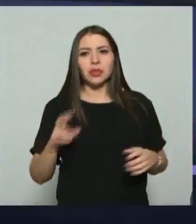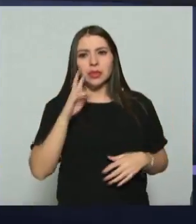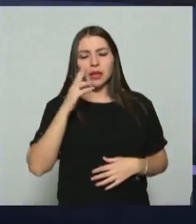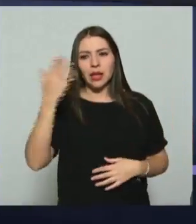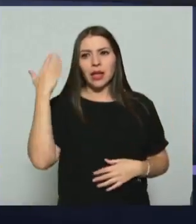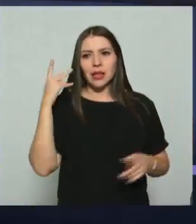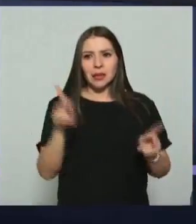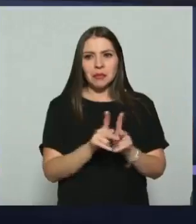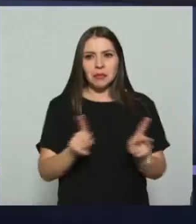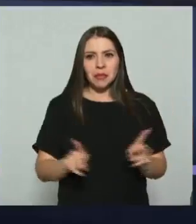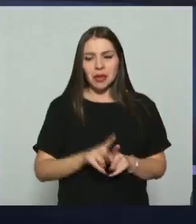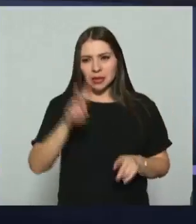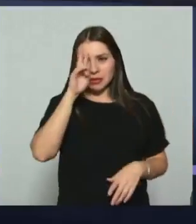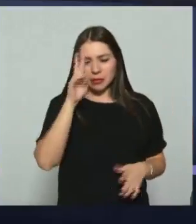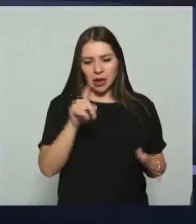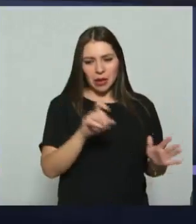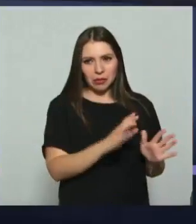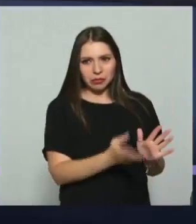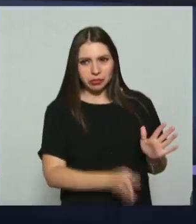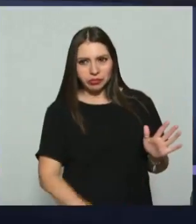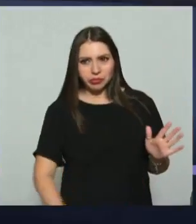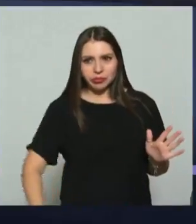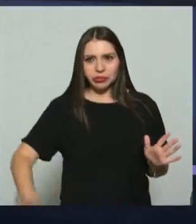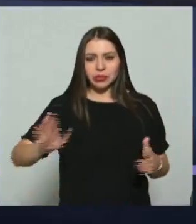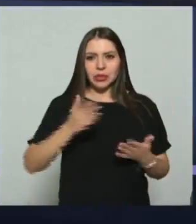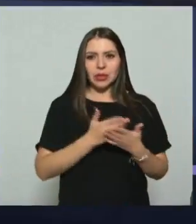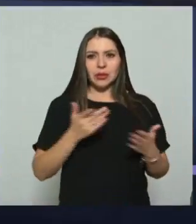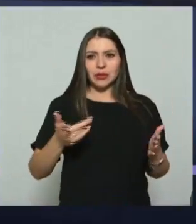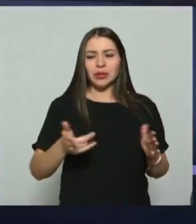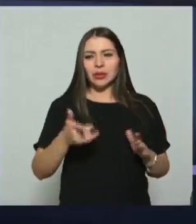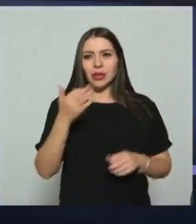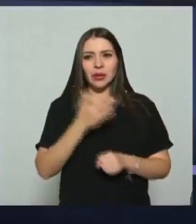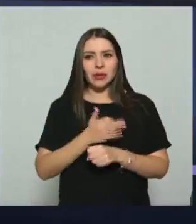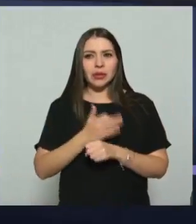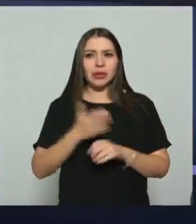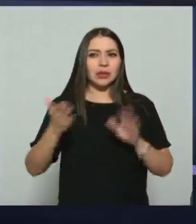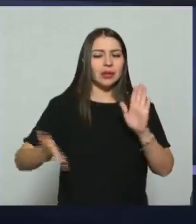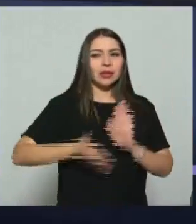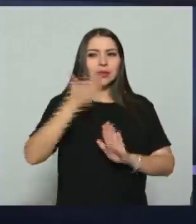ustedes pueden ver cómo están y ven la envergadura de las obras, o sea, están metiendo